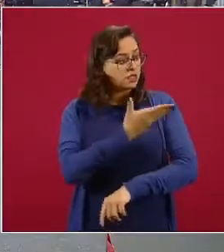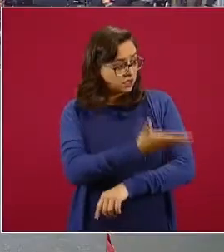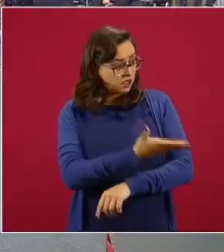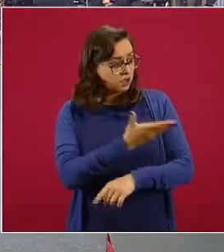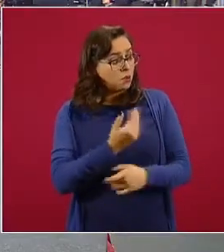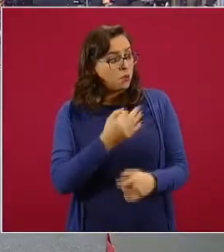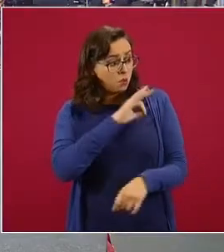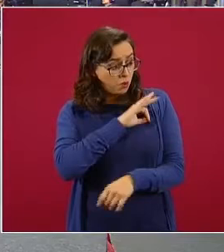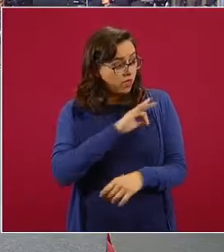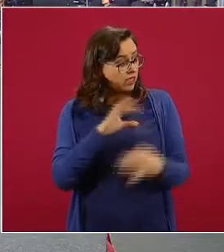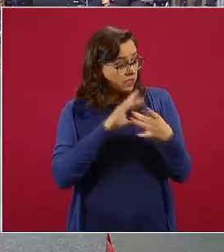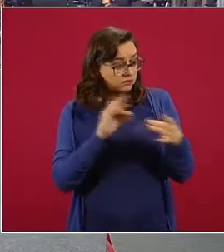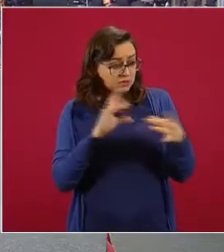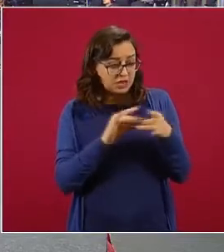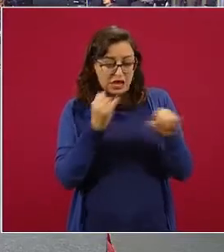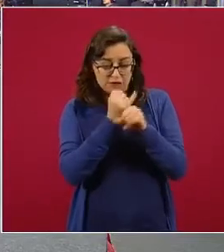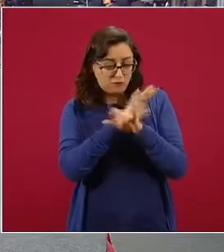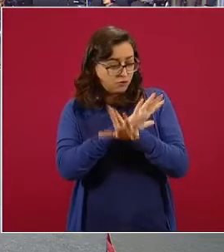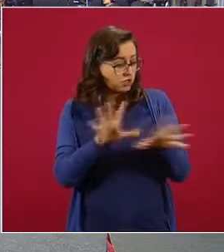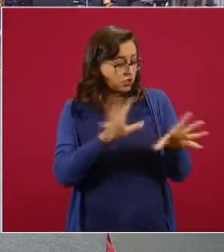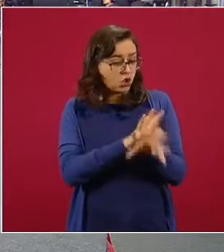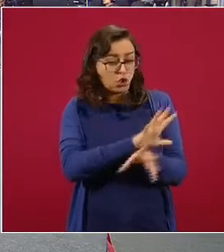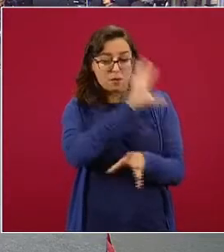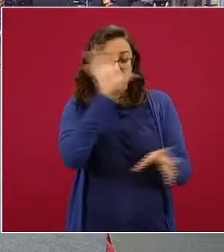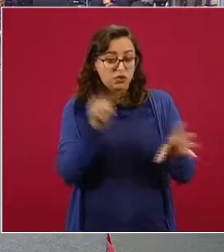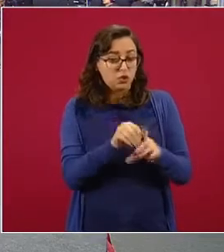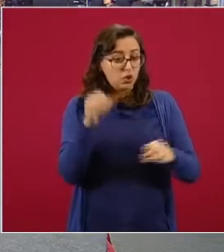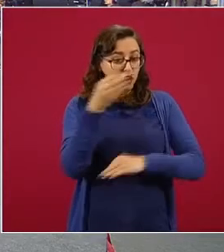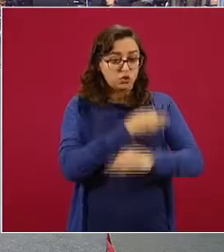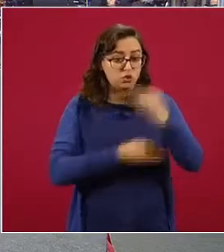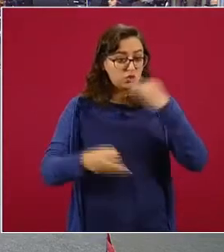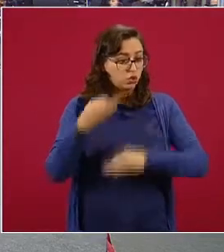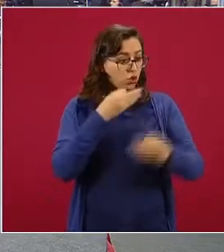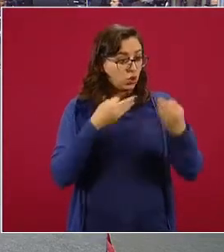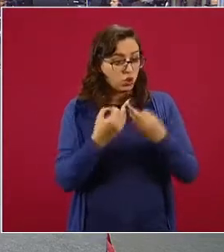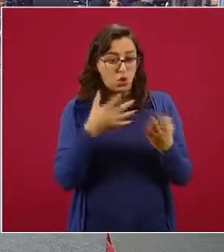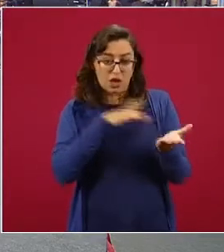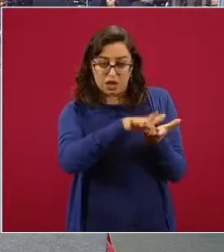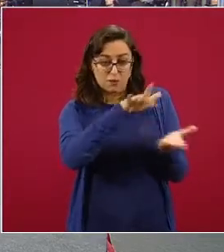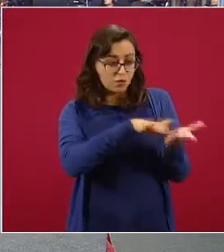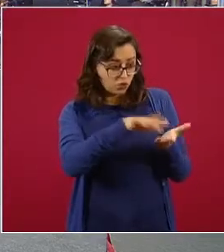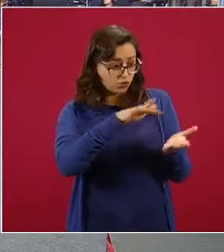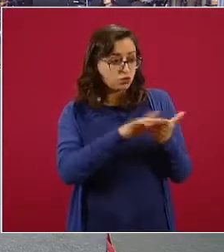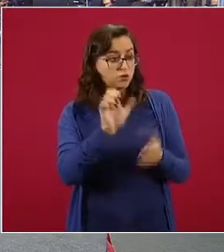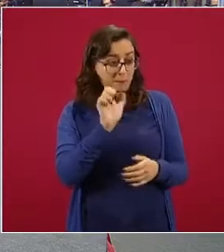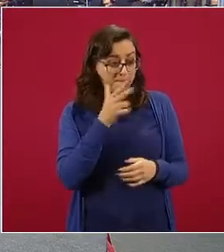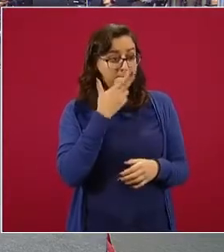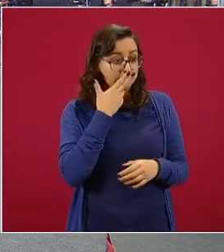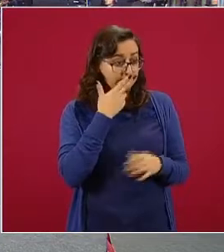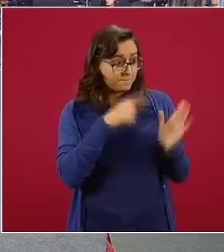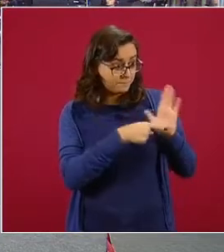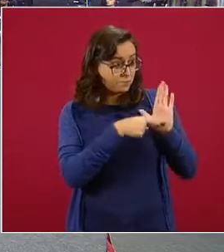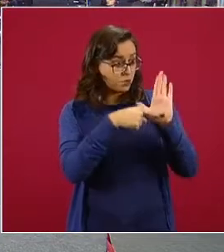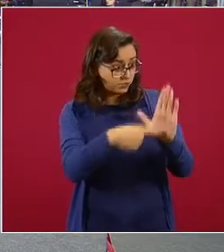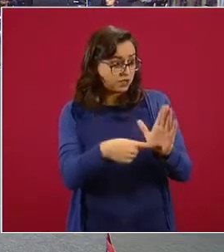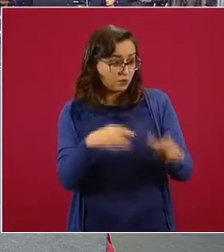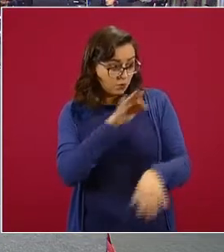informar de toda la actividad de apoyo a Chihuahua en materia de